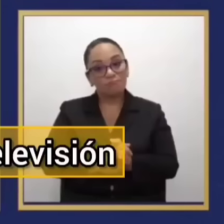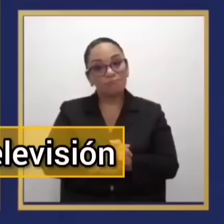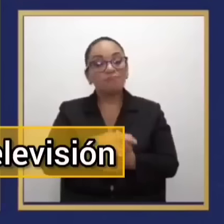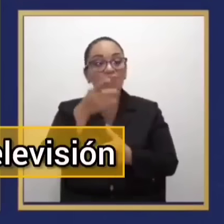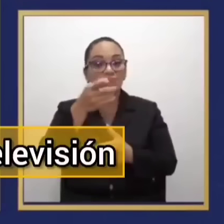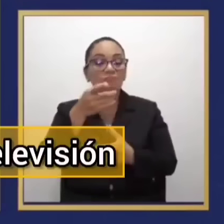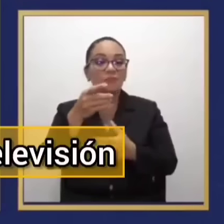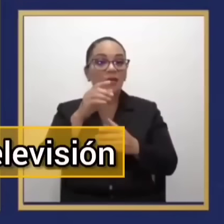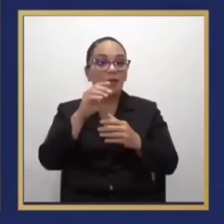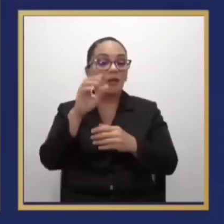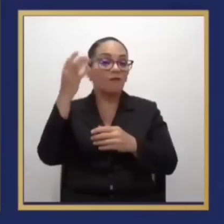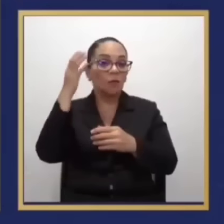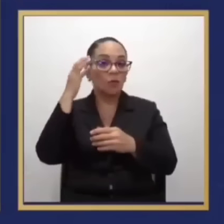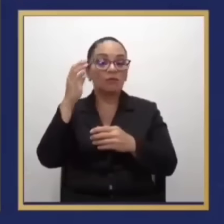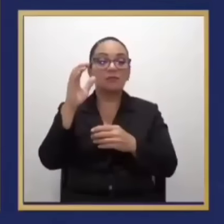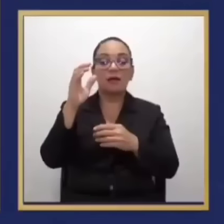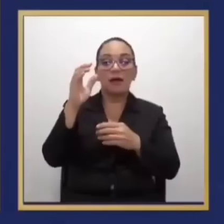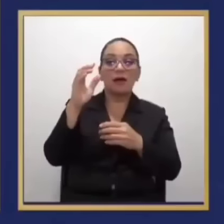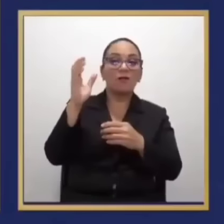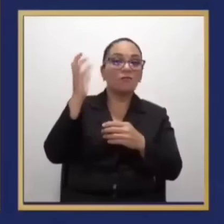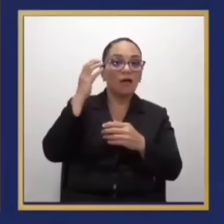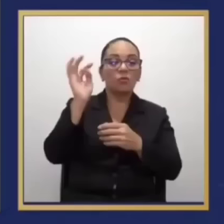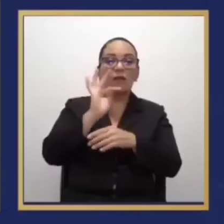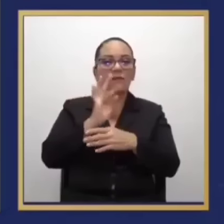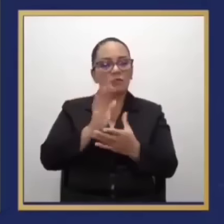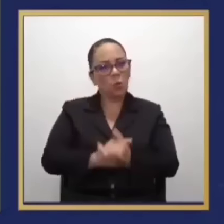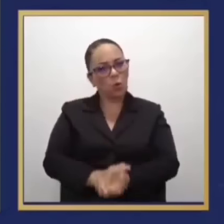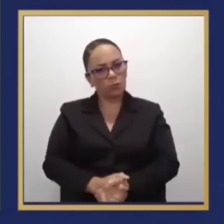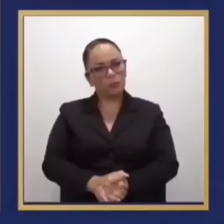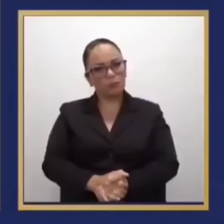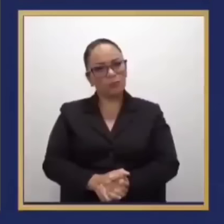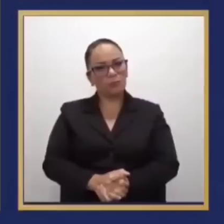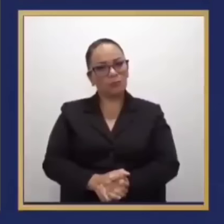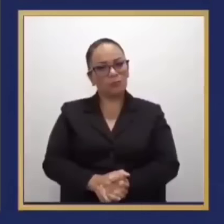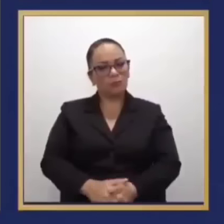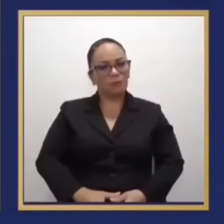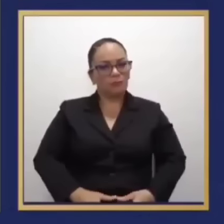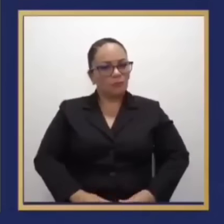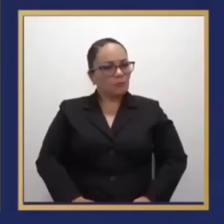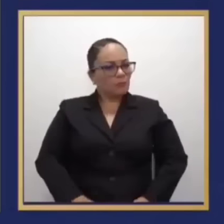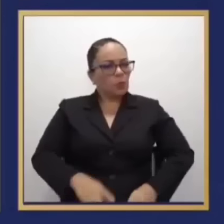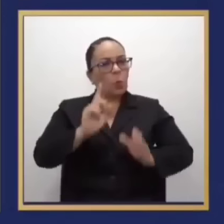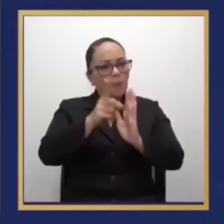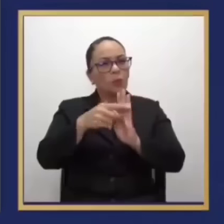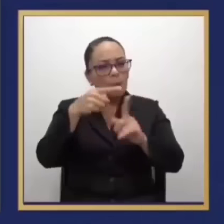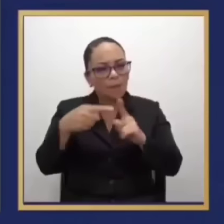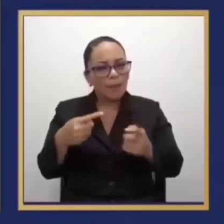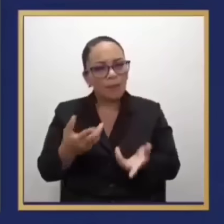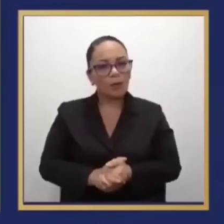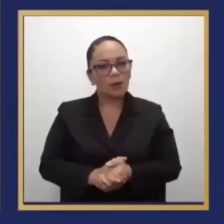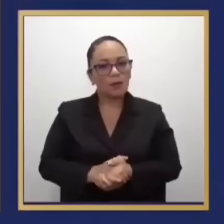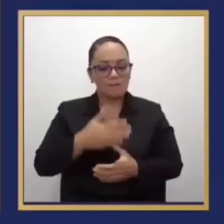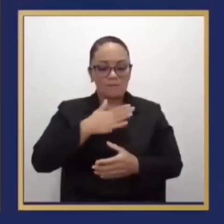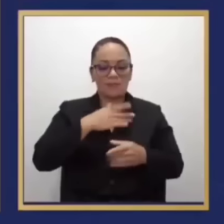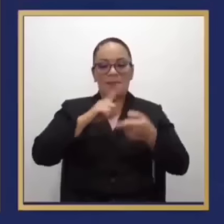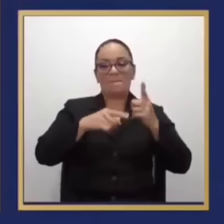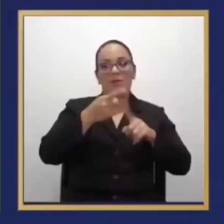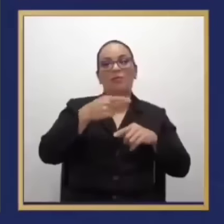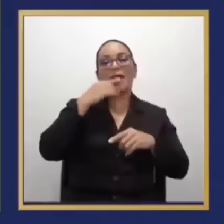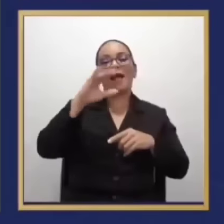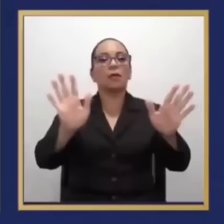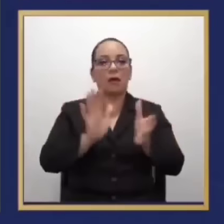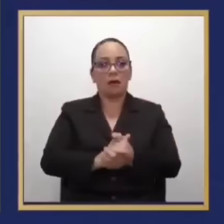frecuencias de radio y televisión. Minuto y medio pasté, dirían mis amigos de campo, y el resto del